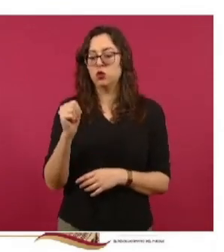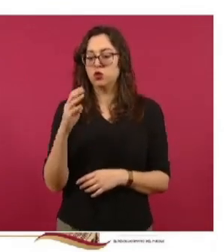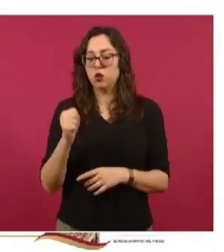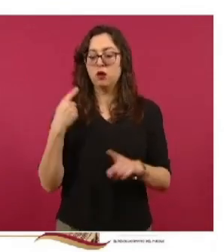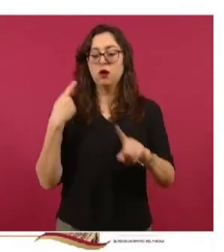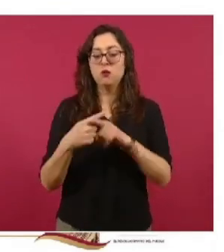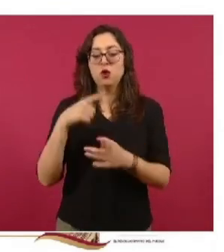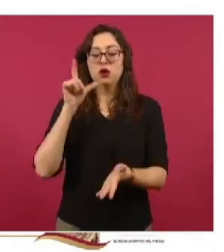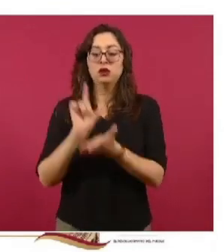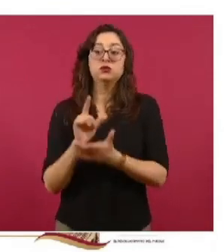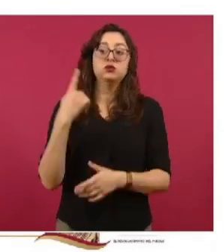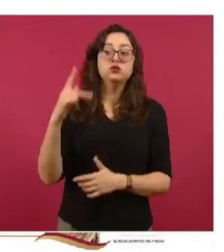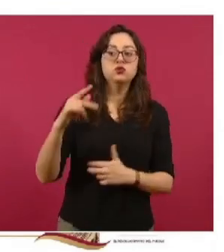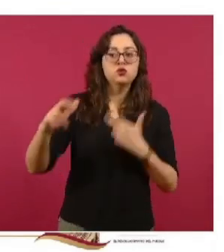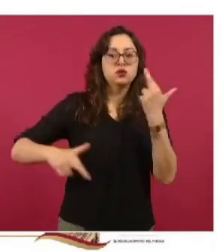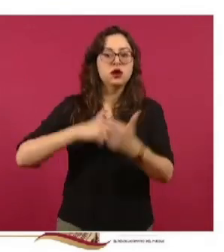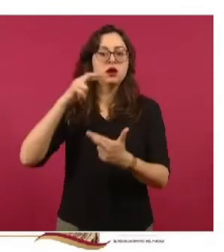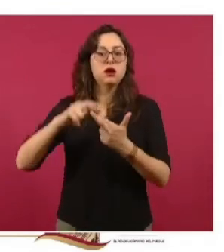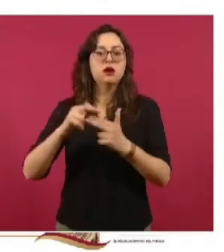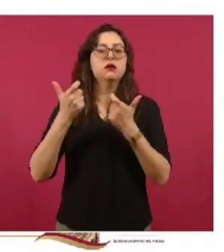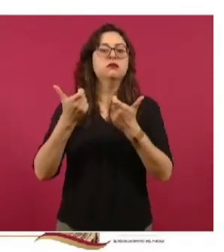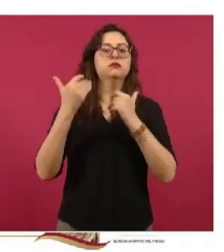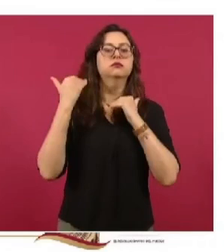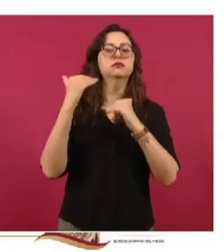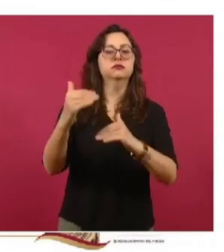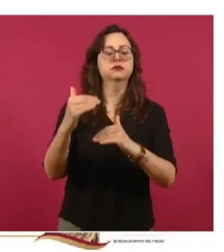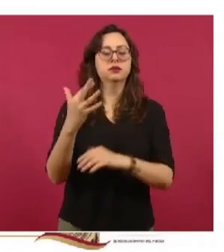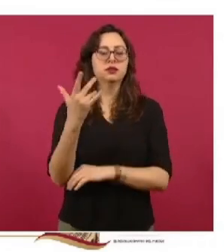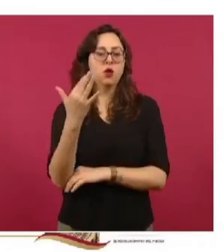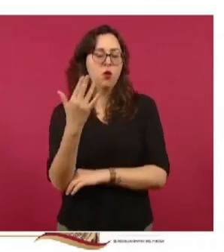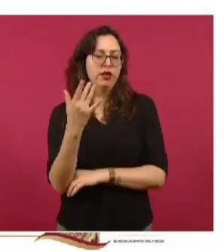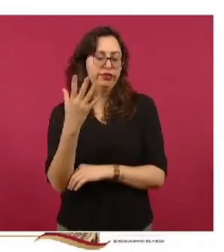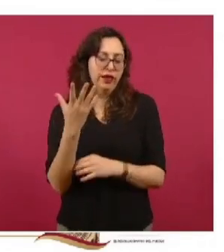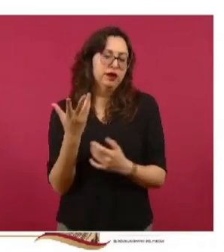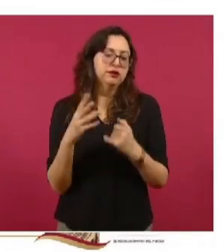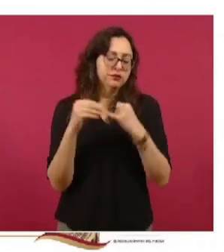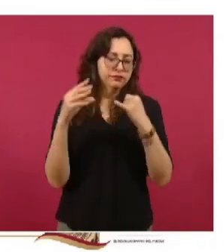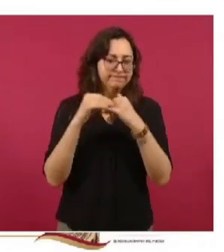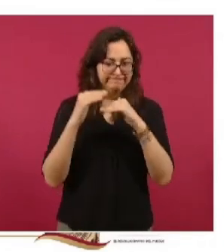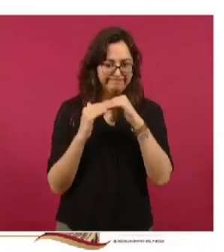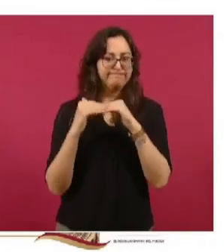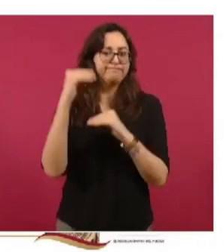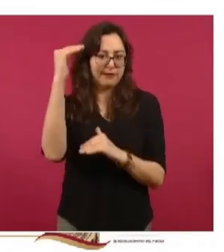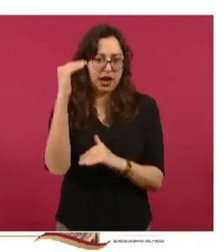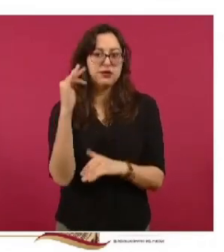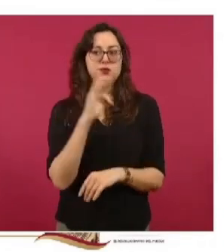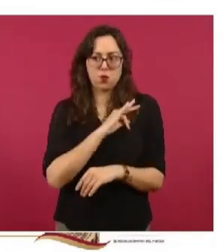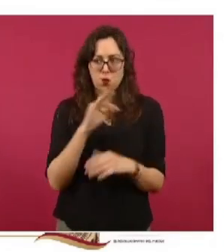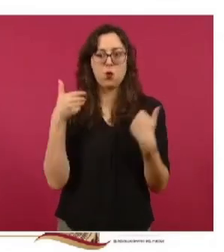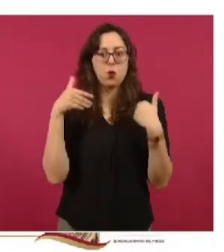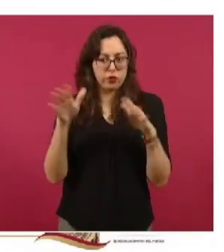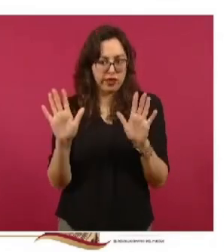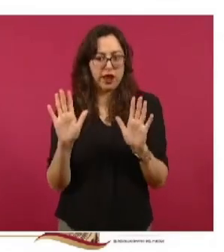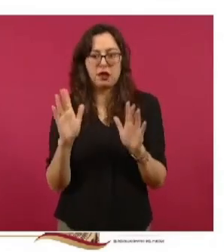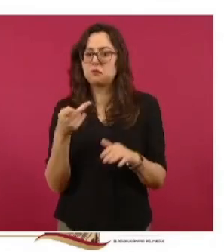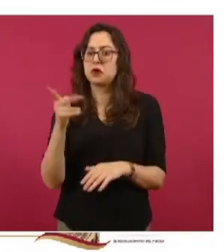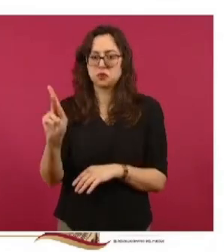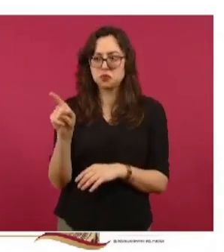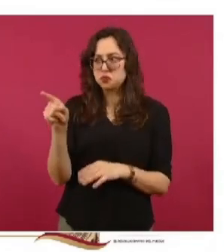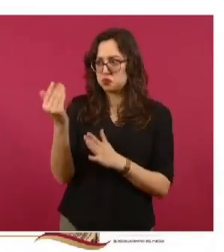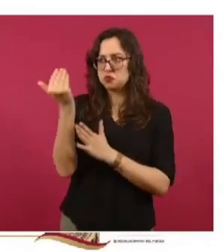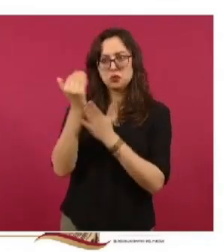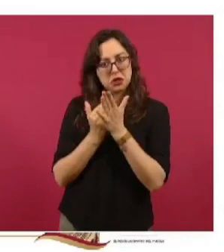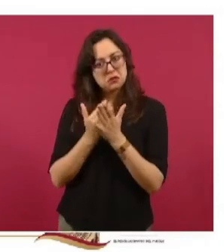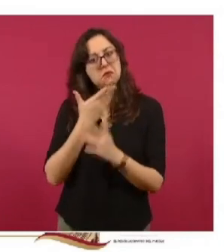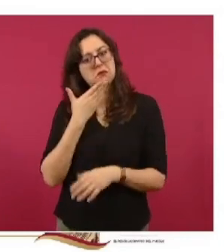litro, cuando el precio máximo es 50 centavos arriba, 10 pesos con 59 centavos. En el caso